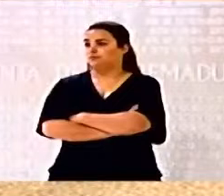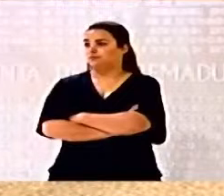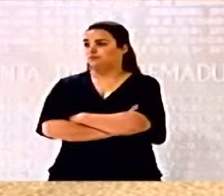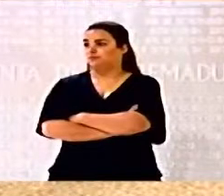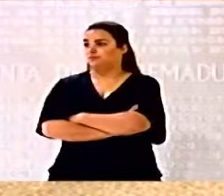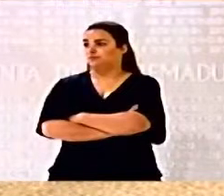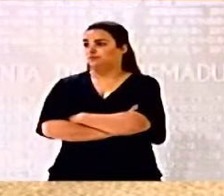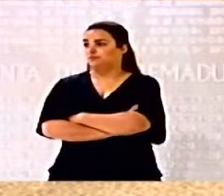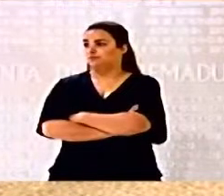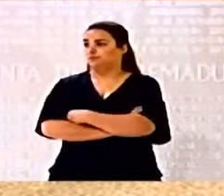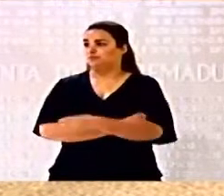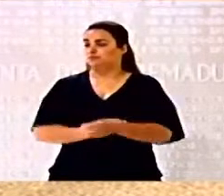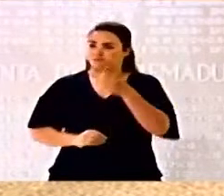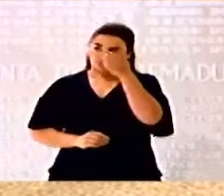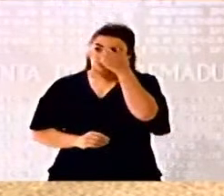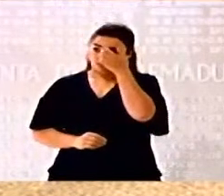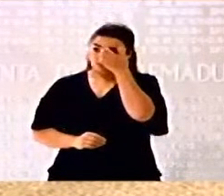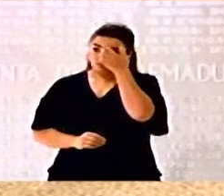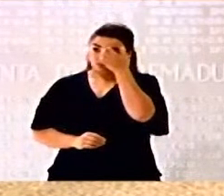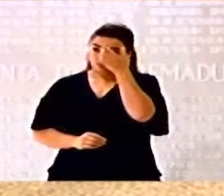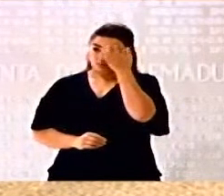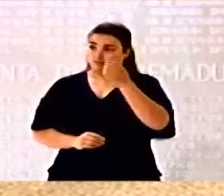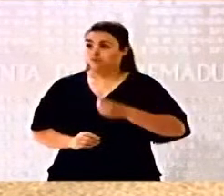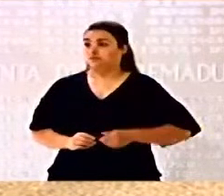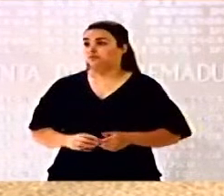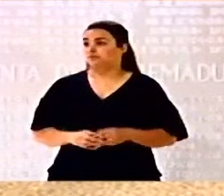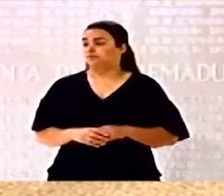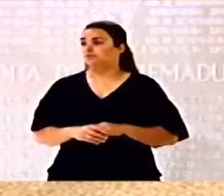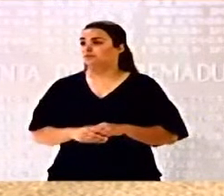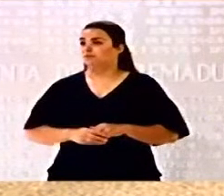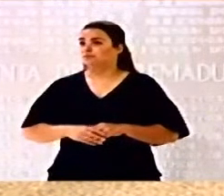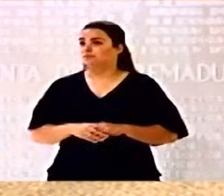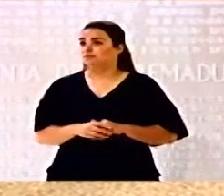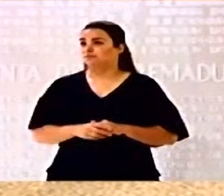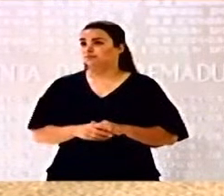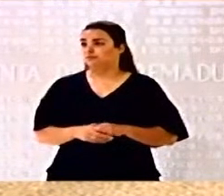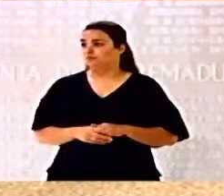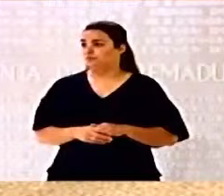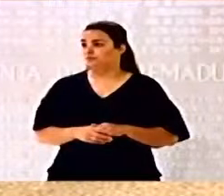¿Empezamos? Sí. ¿Se escucha ya? ¿Entra el sonido?